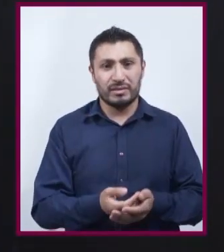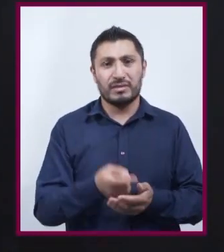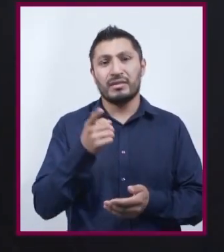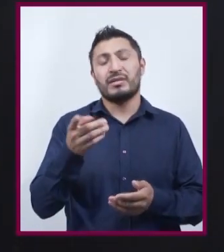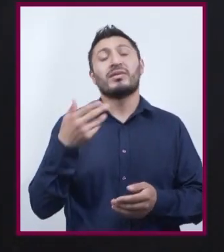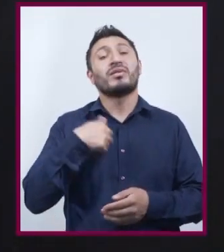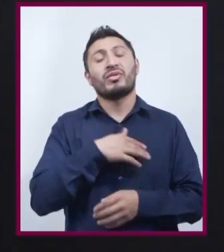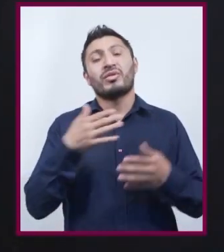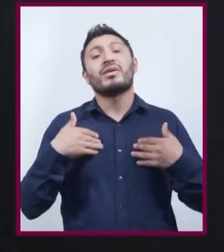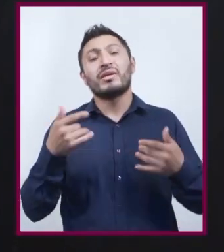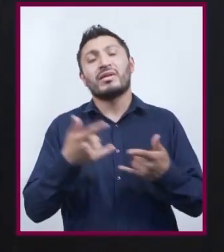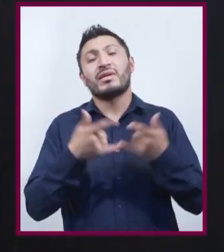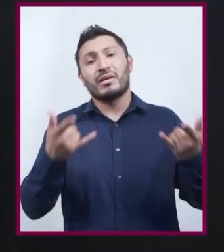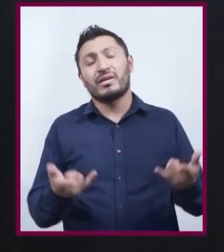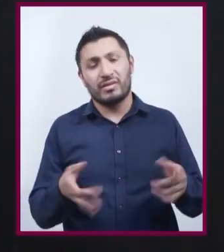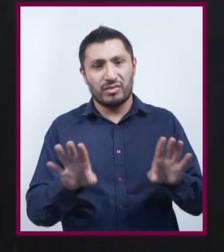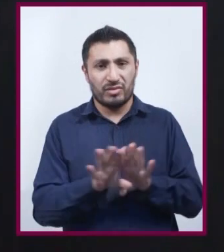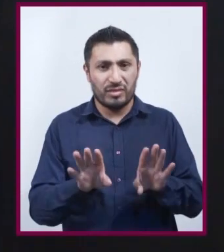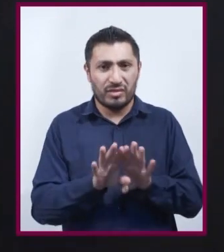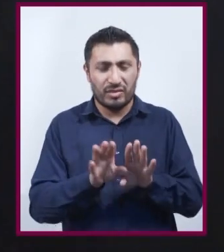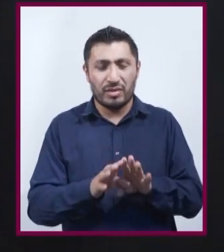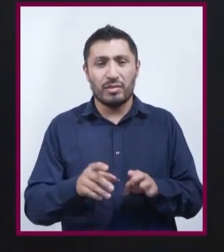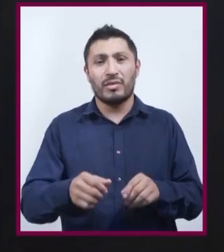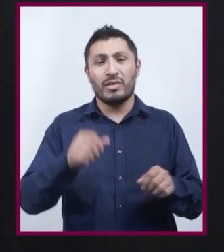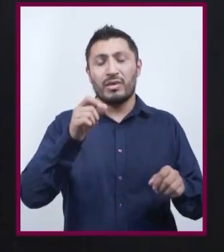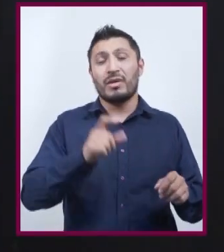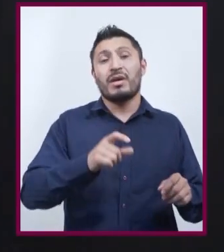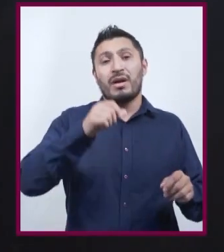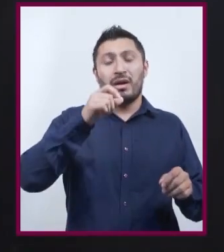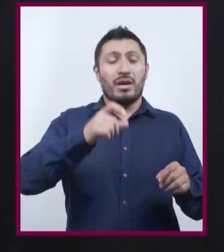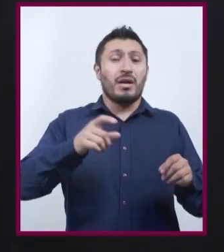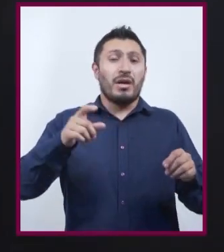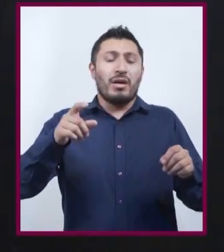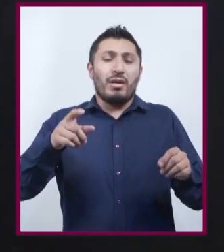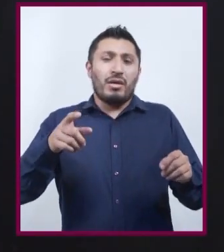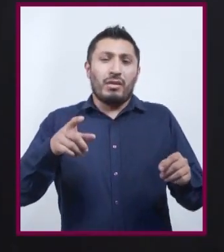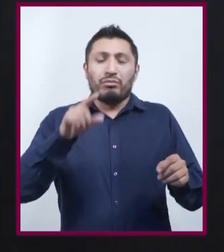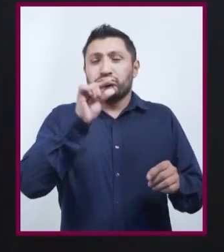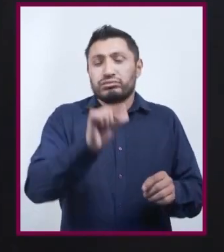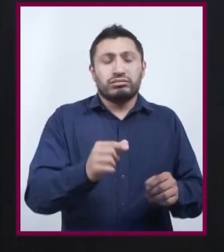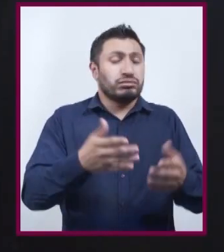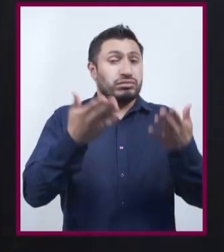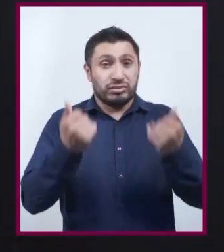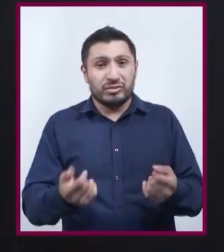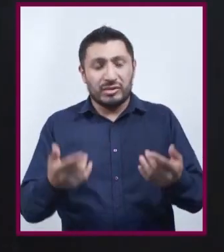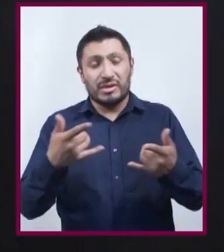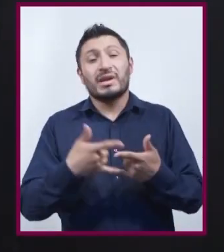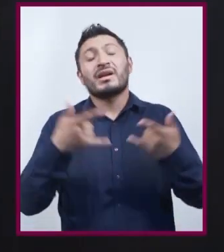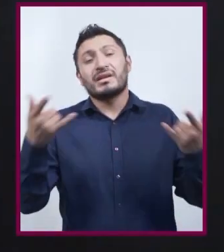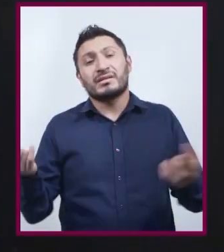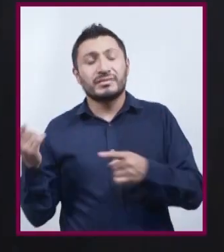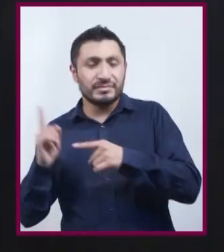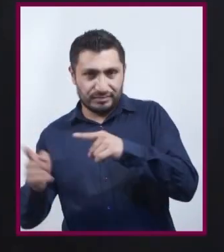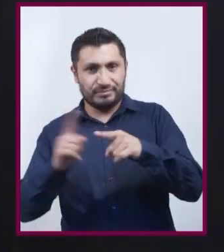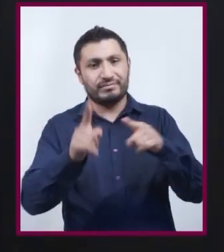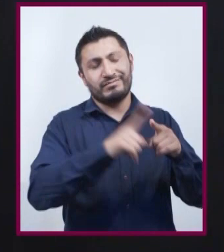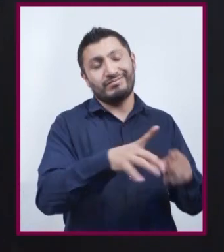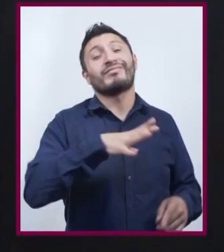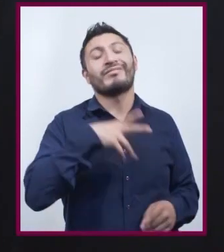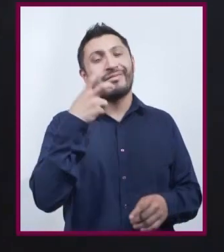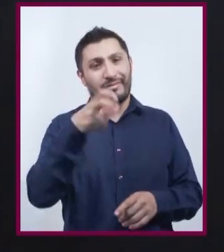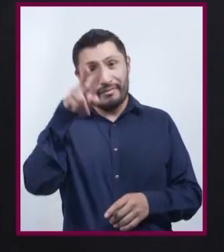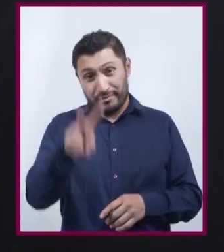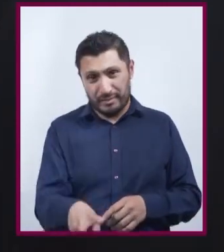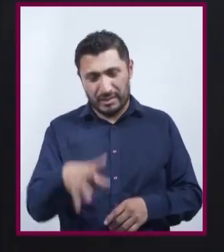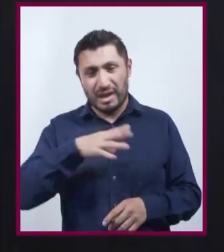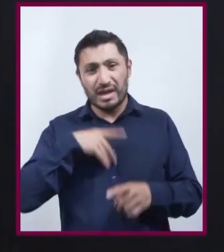Hay que entender que la historia, en singular y con mayúsculas, no existe. Lo que existe son historias plurales y